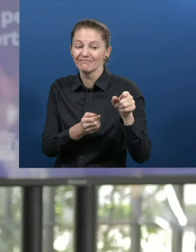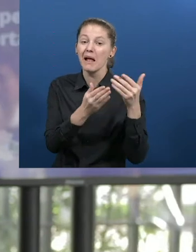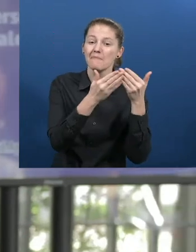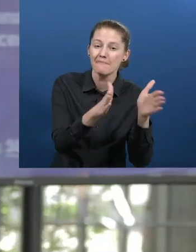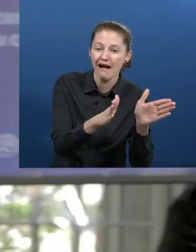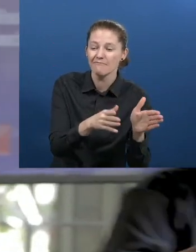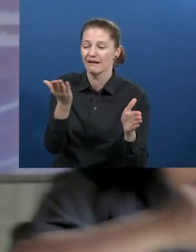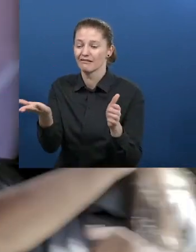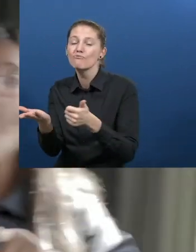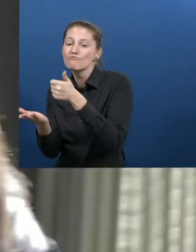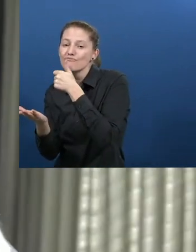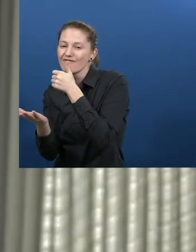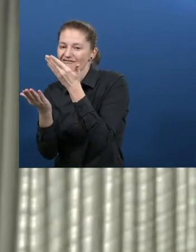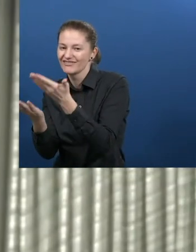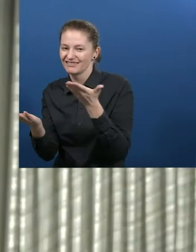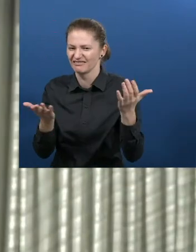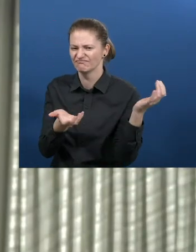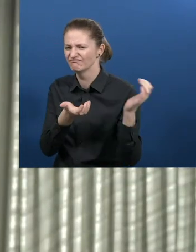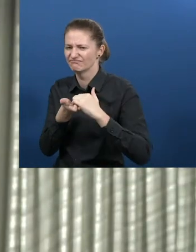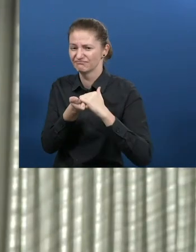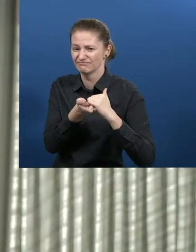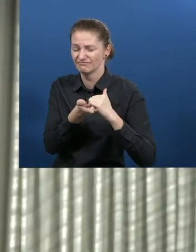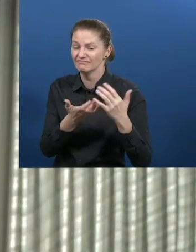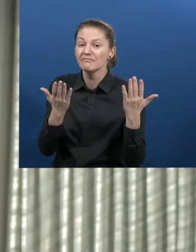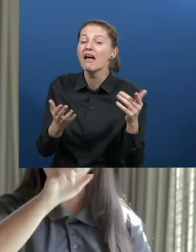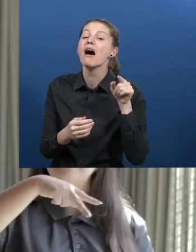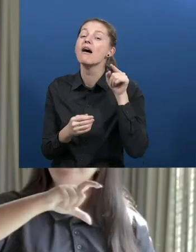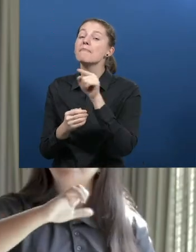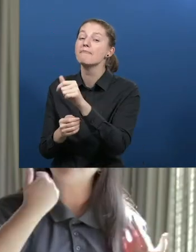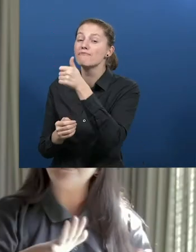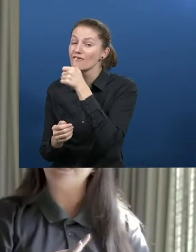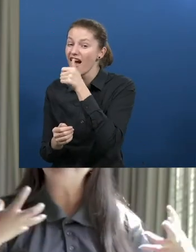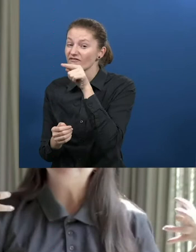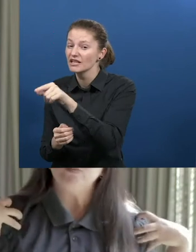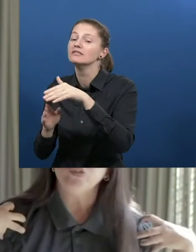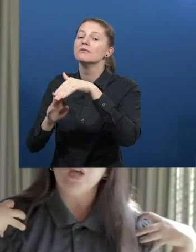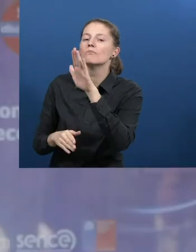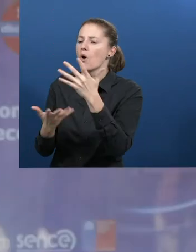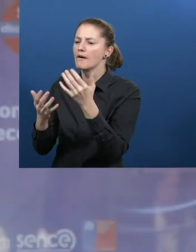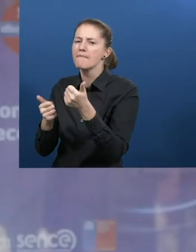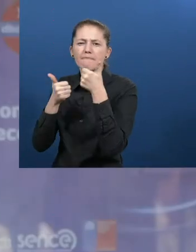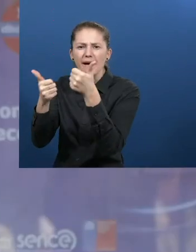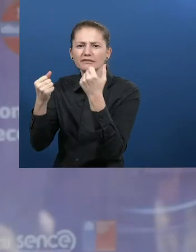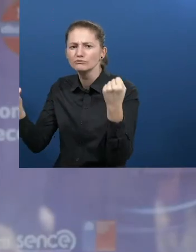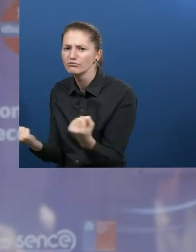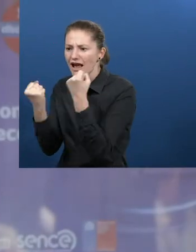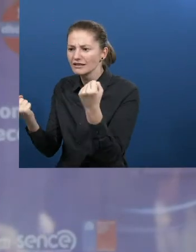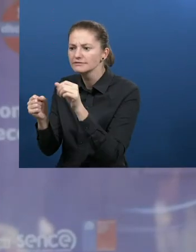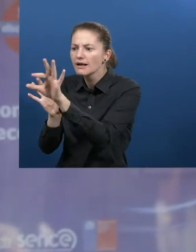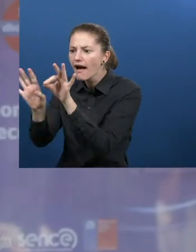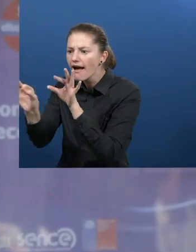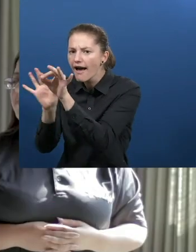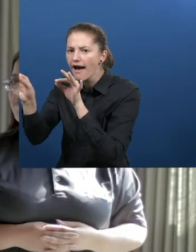buenas prácticas del sector privado y amplificarlas con financiamiento fiscal para que tengan un alcance nacional, es el hecho